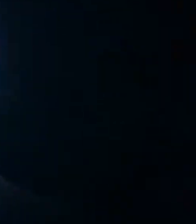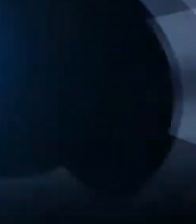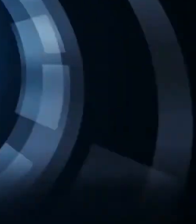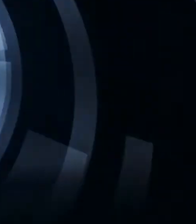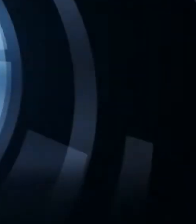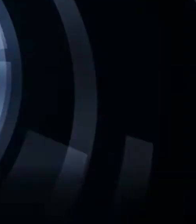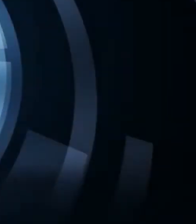¡Gracias!